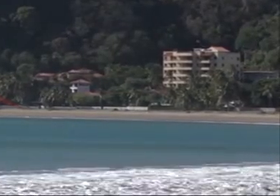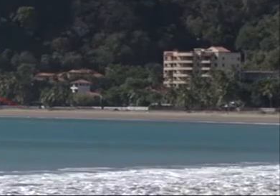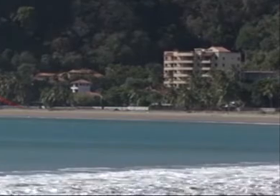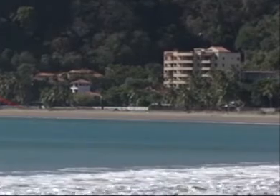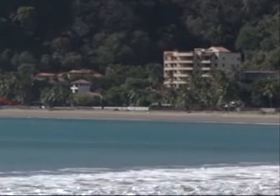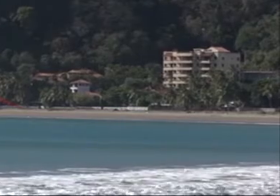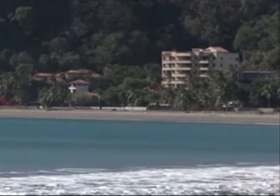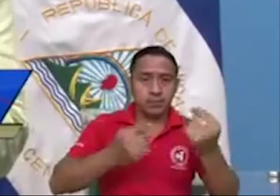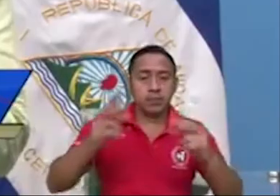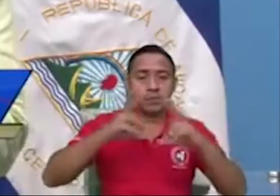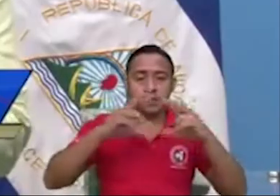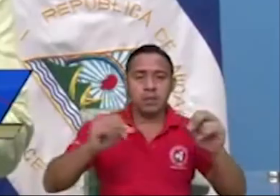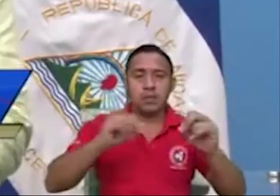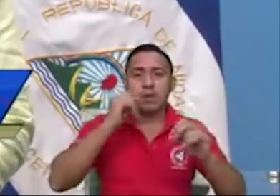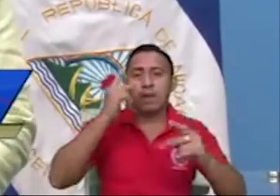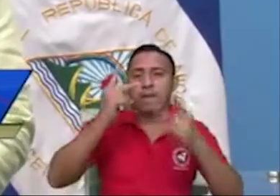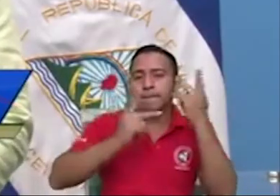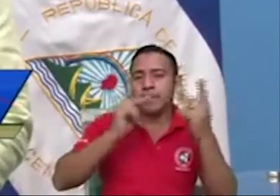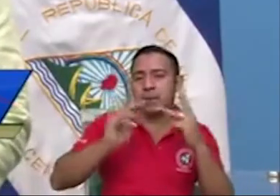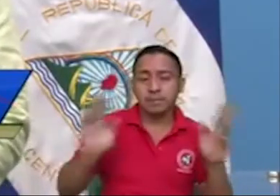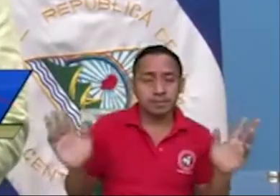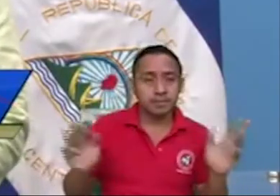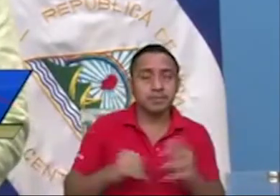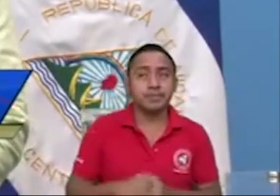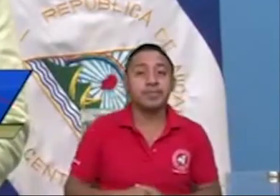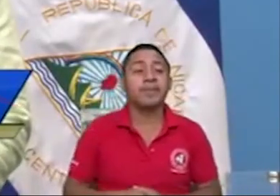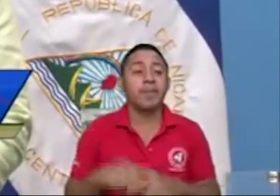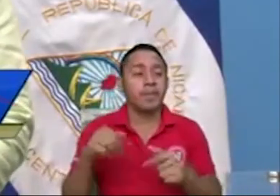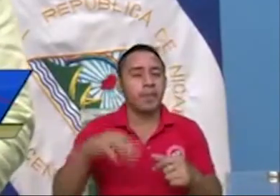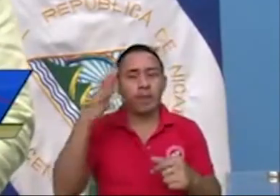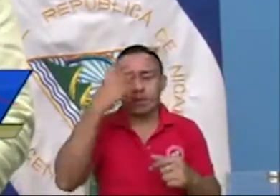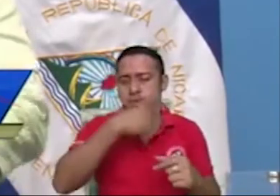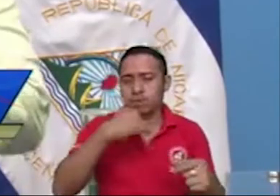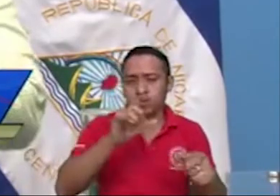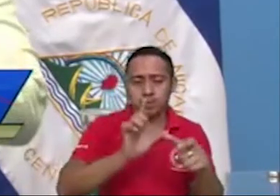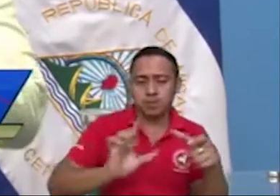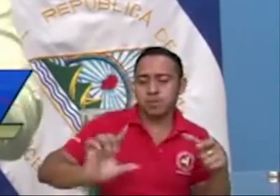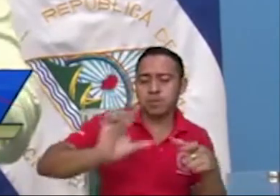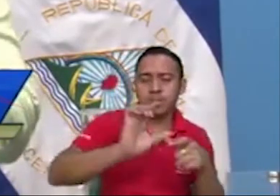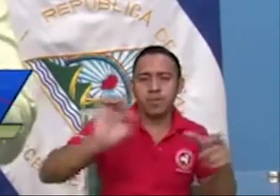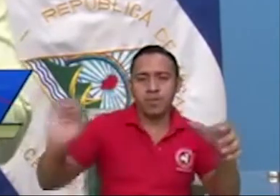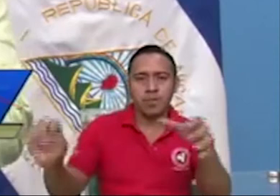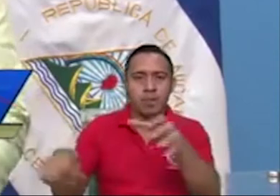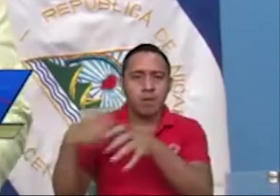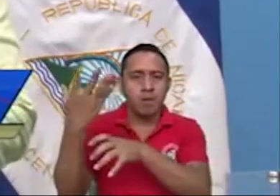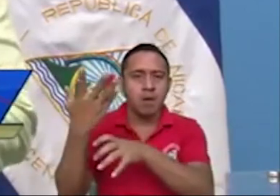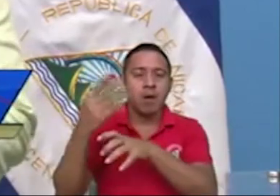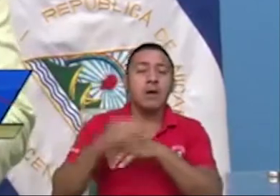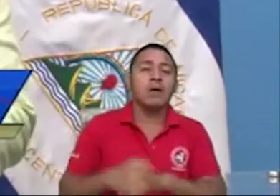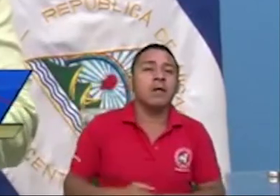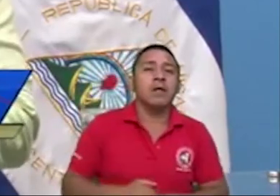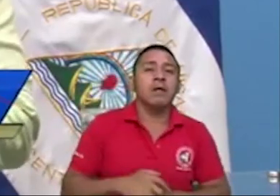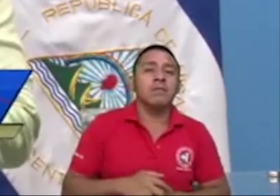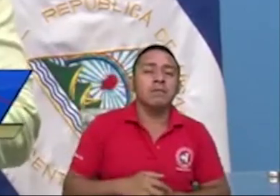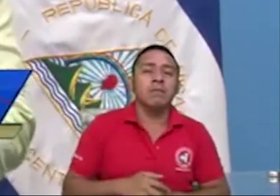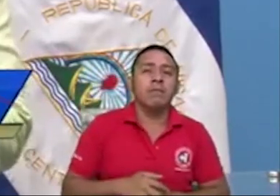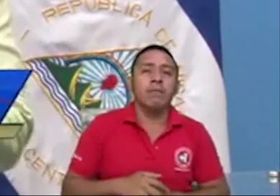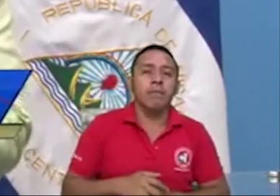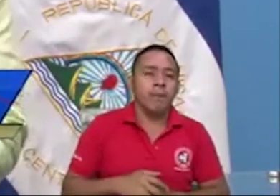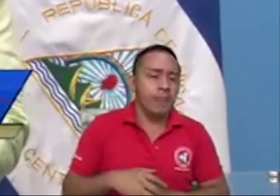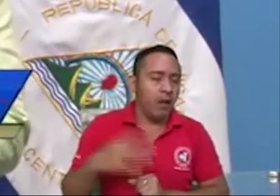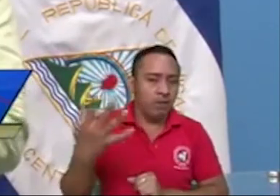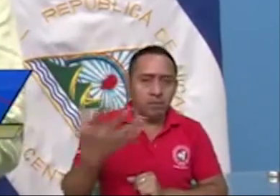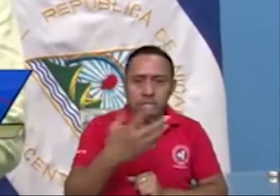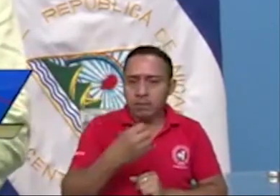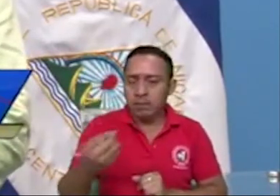familiares y con sus amistades aquí en la tierra de lagos y volcanes. En términos generales, la verdad es que todo el territorio